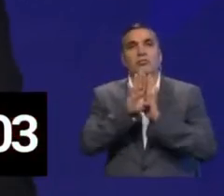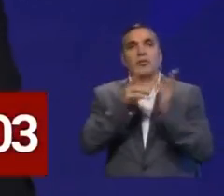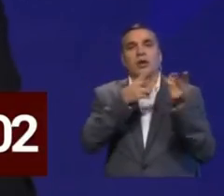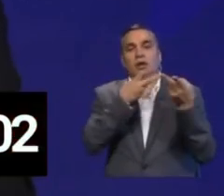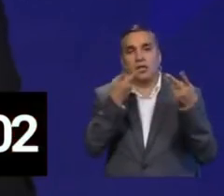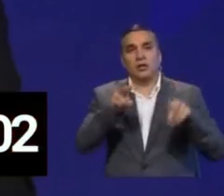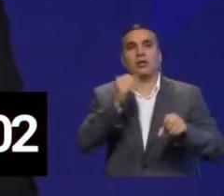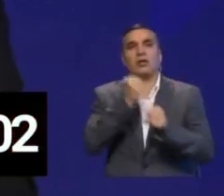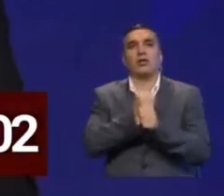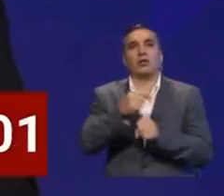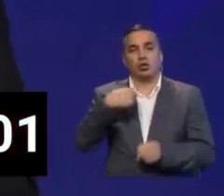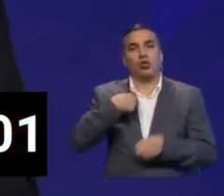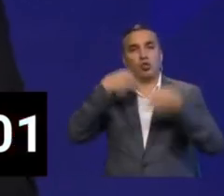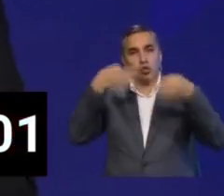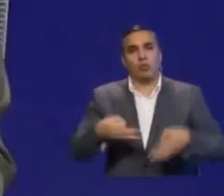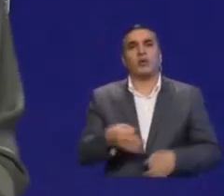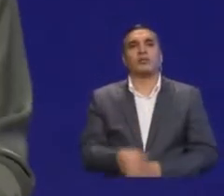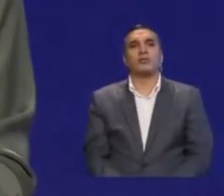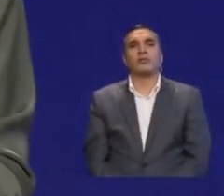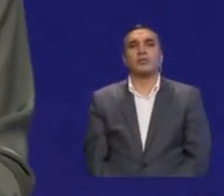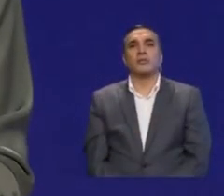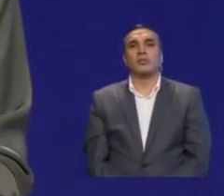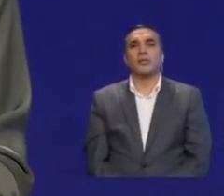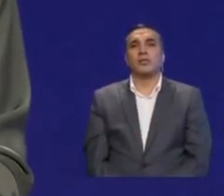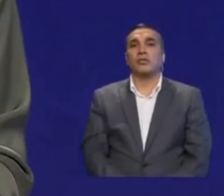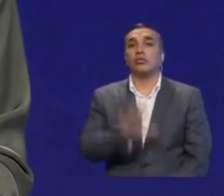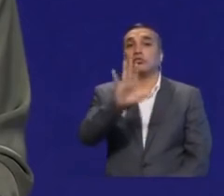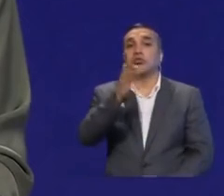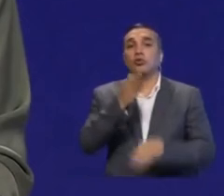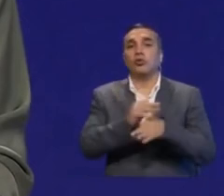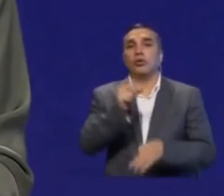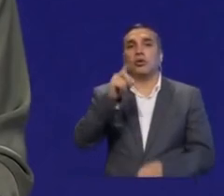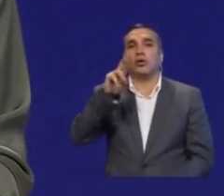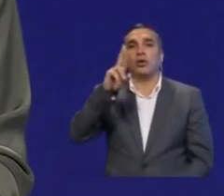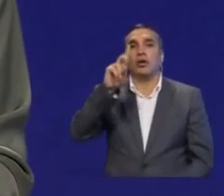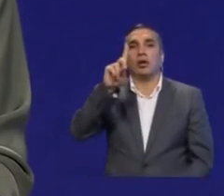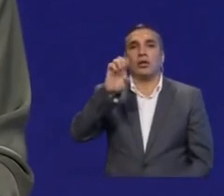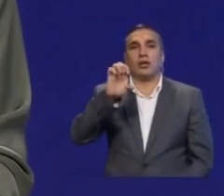empleo. Celi lo va a cumplir. Su turno, señor Andrade.